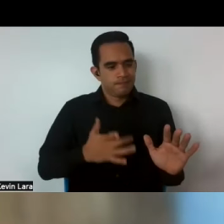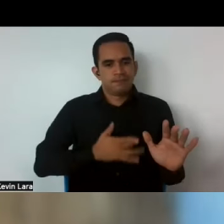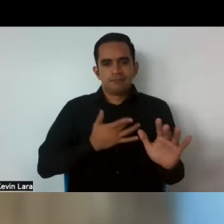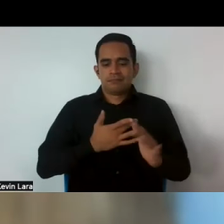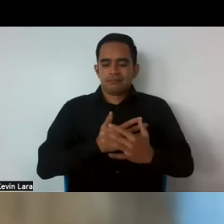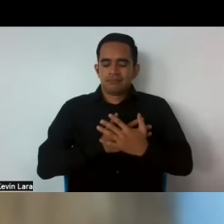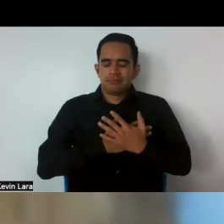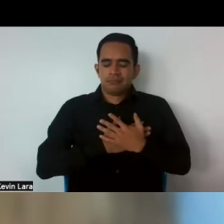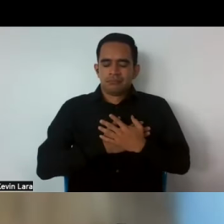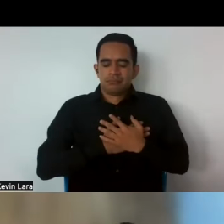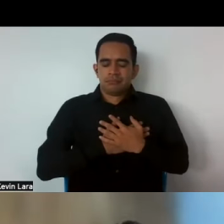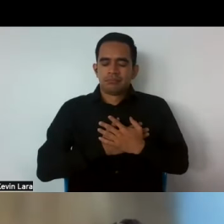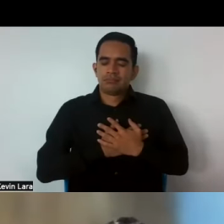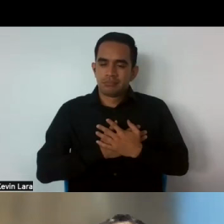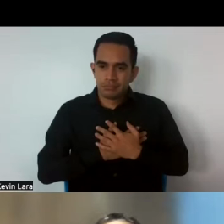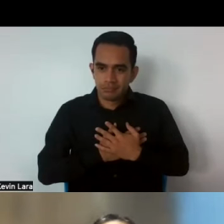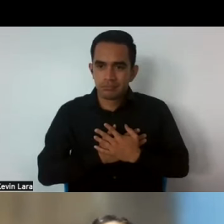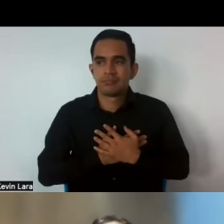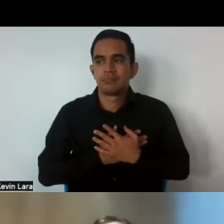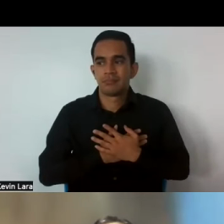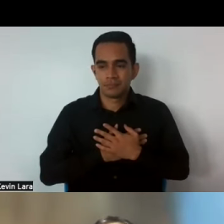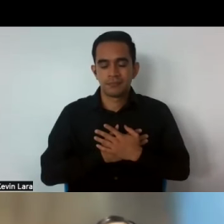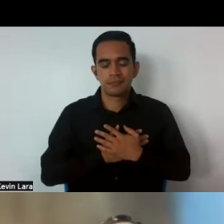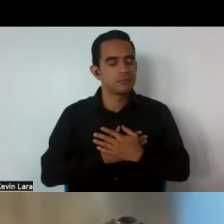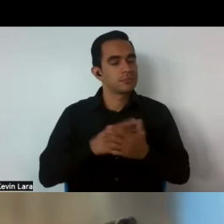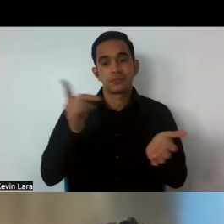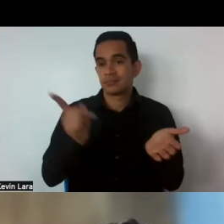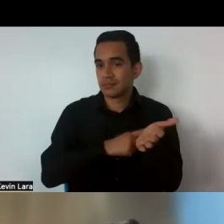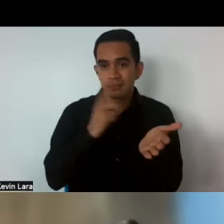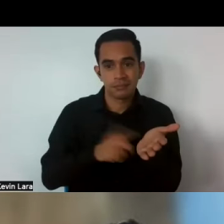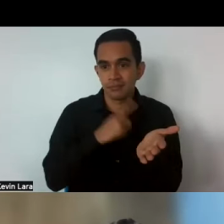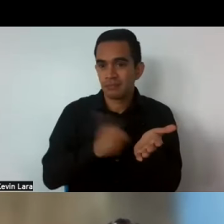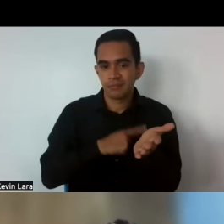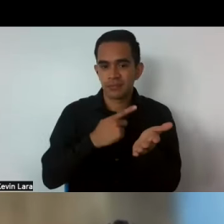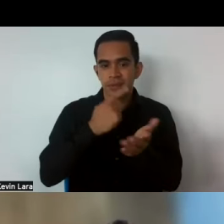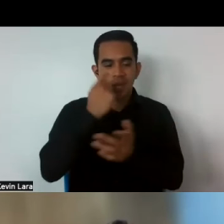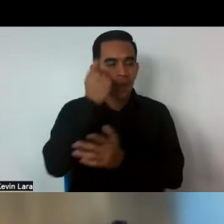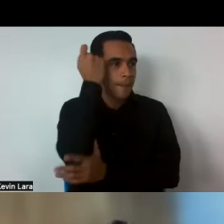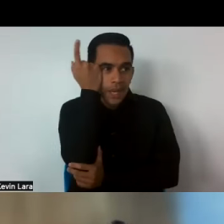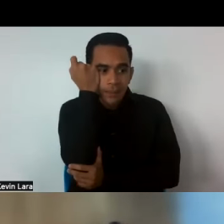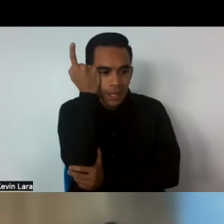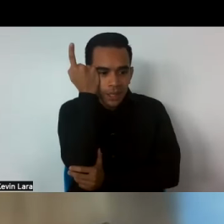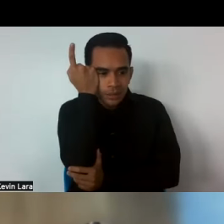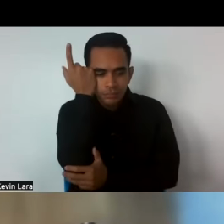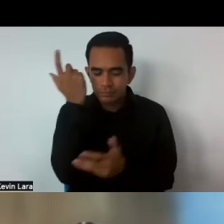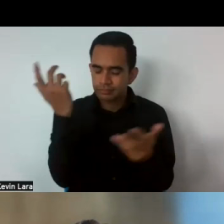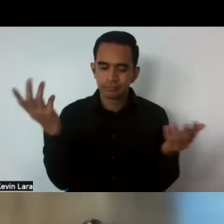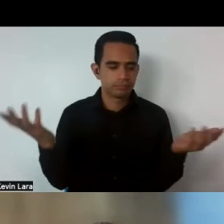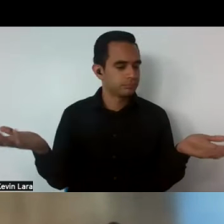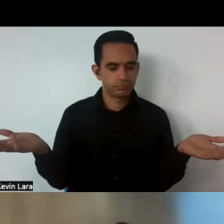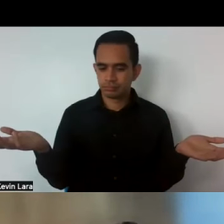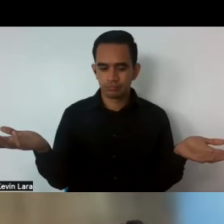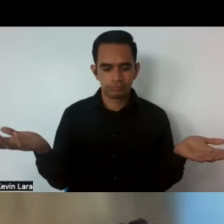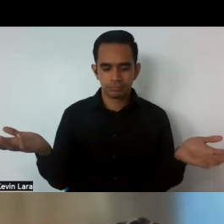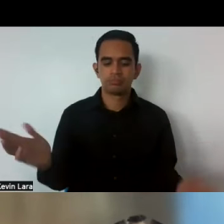el permiso de sentir, no siempre nos damos el permiso de entender lo que sentimos. Y cuando sentimos